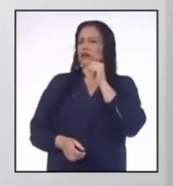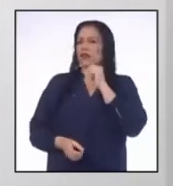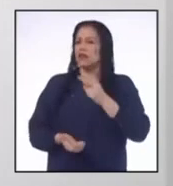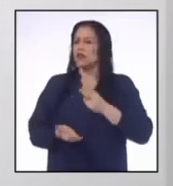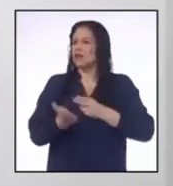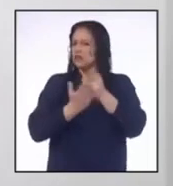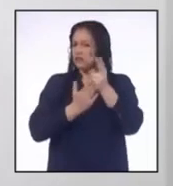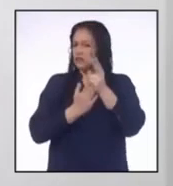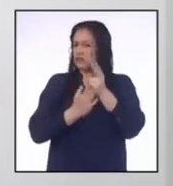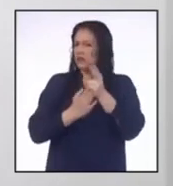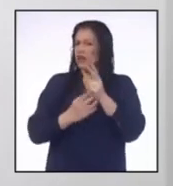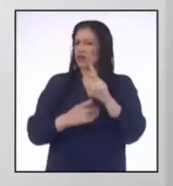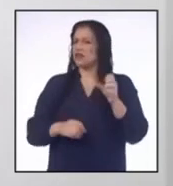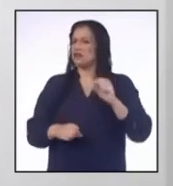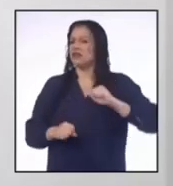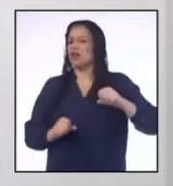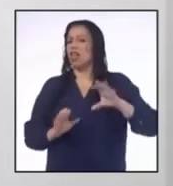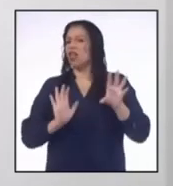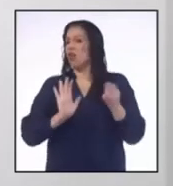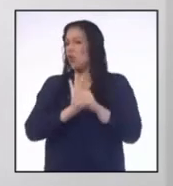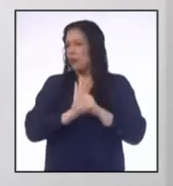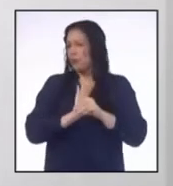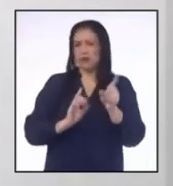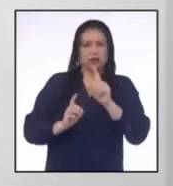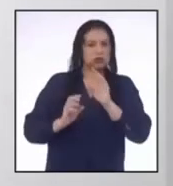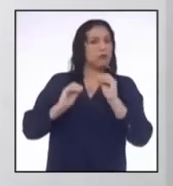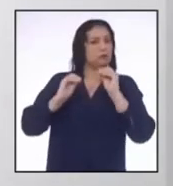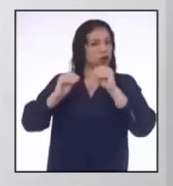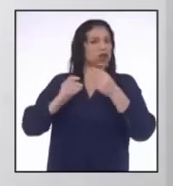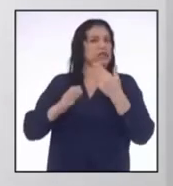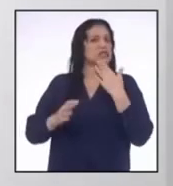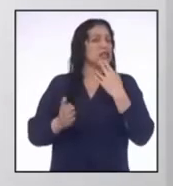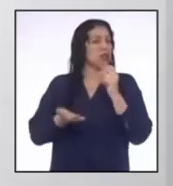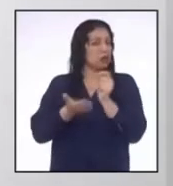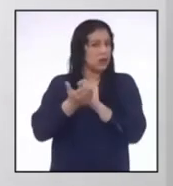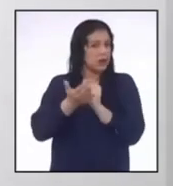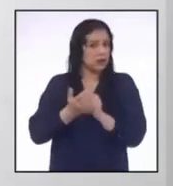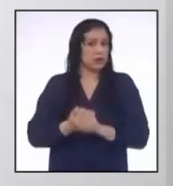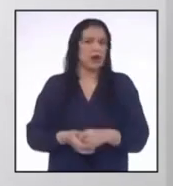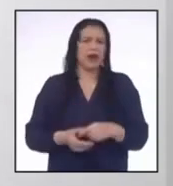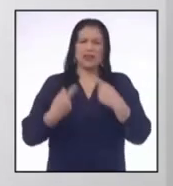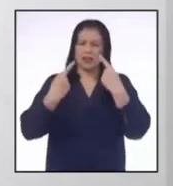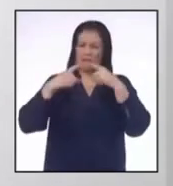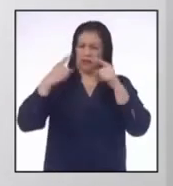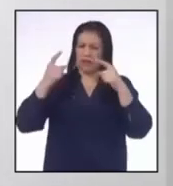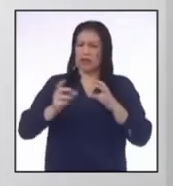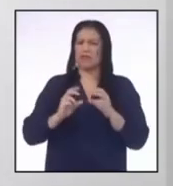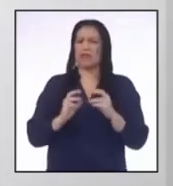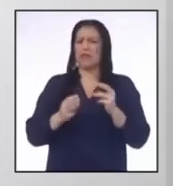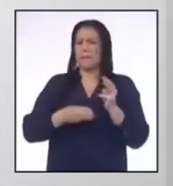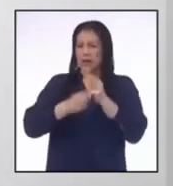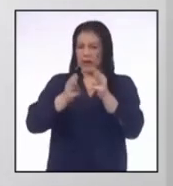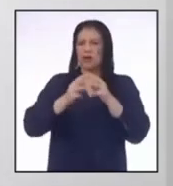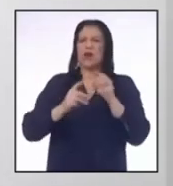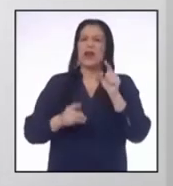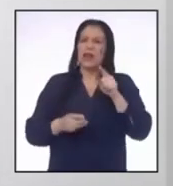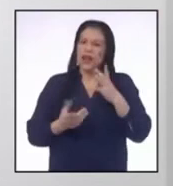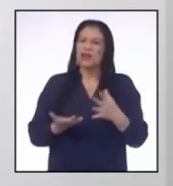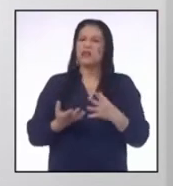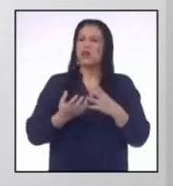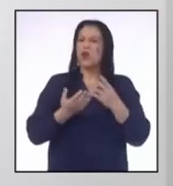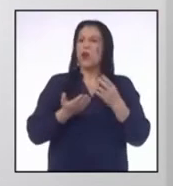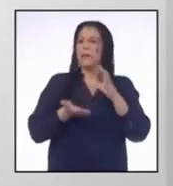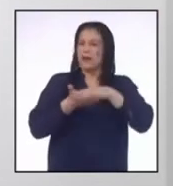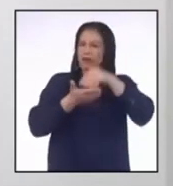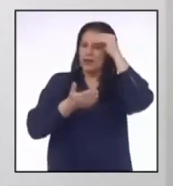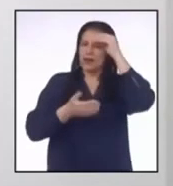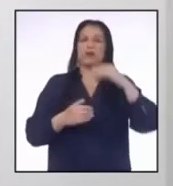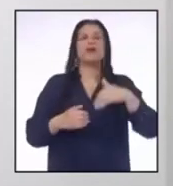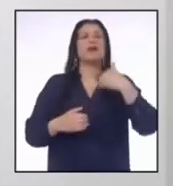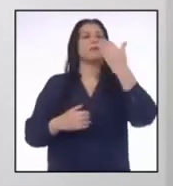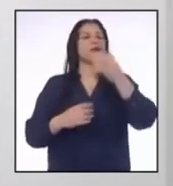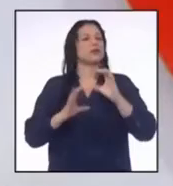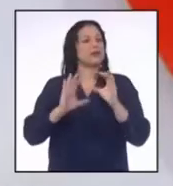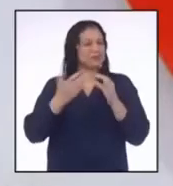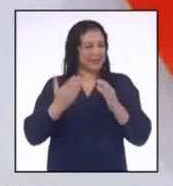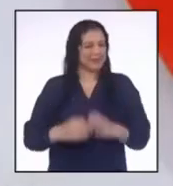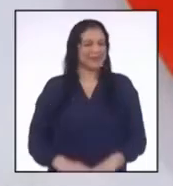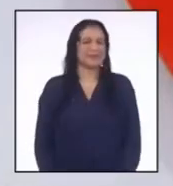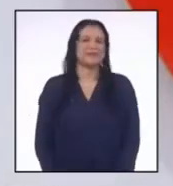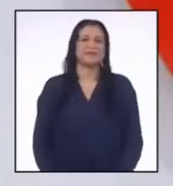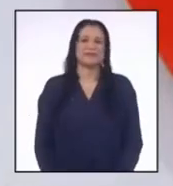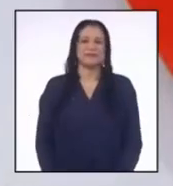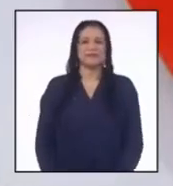y cometeríamos plagio. Hay muchas formas de citar. Eso lo verán con más detalle en el próximo